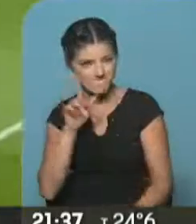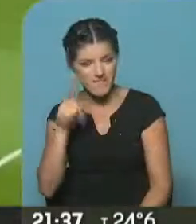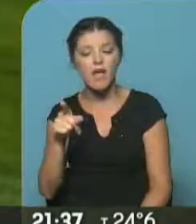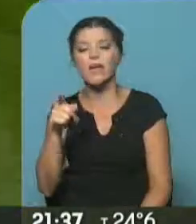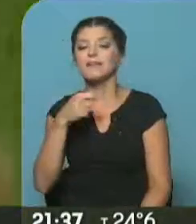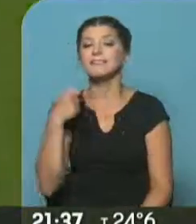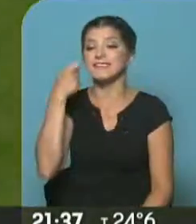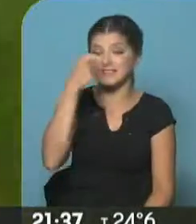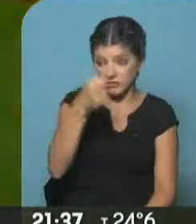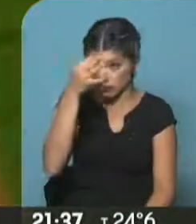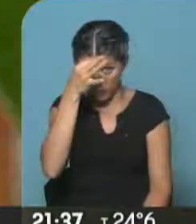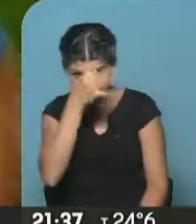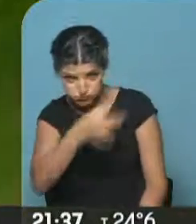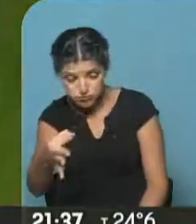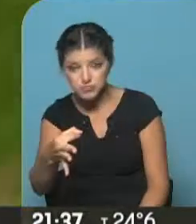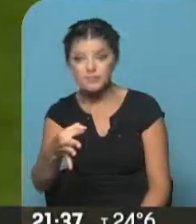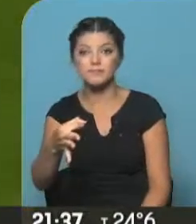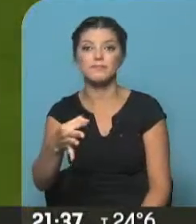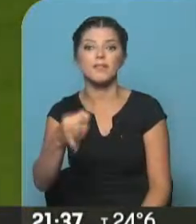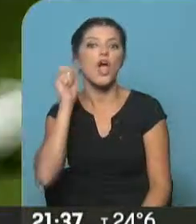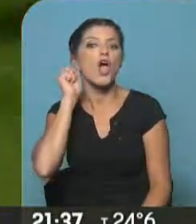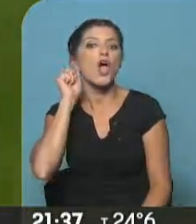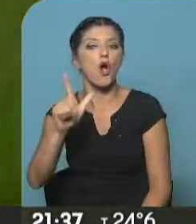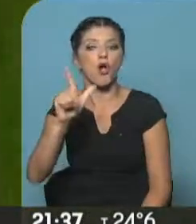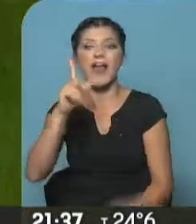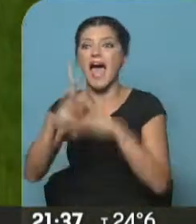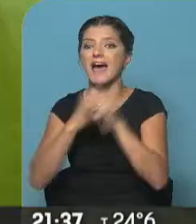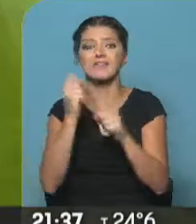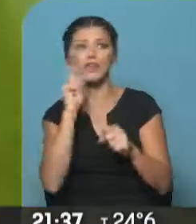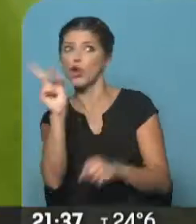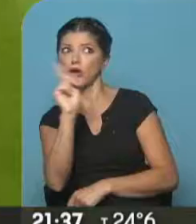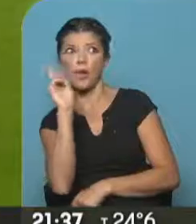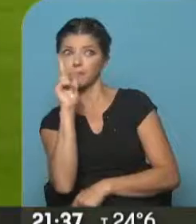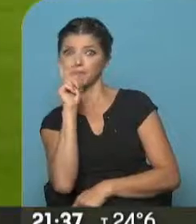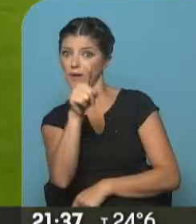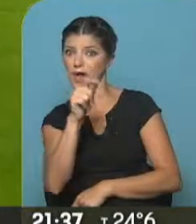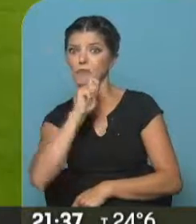Centro, cabezazo del formoseño, que lo grita hasta que alguien le dice no, míralo en línea.